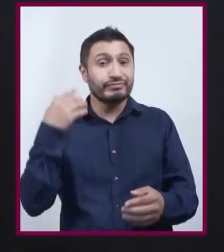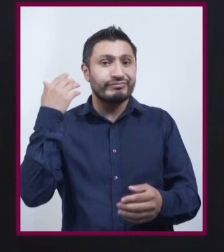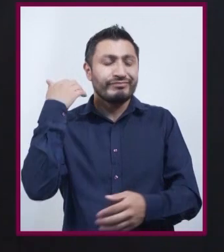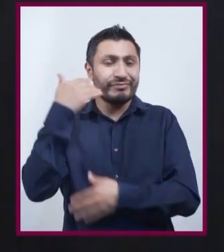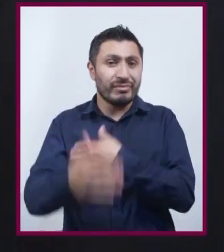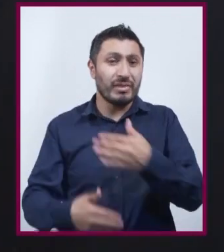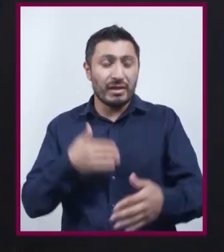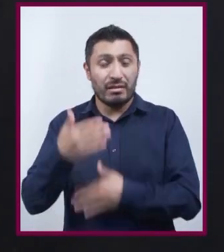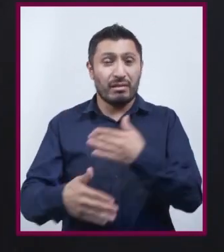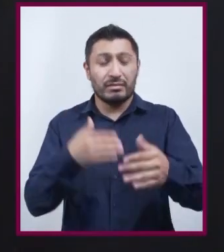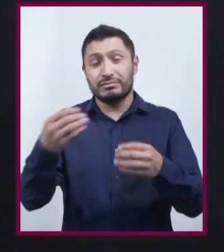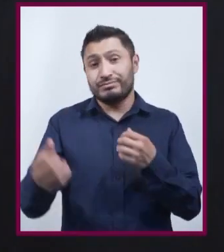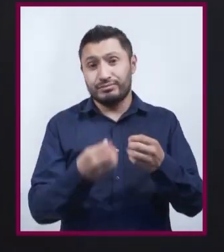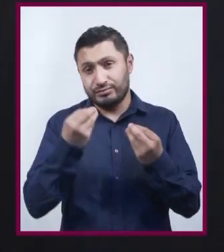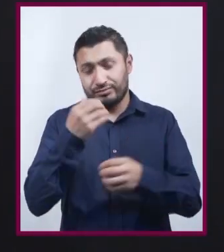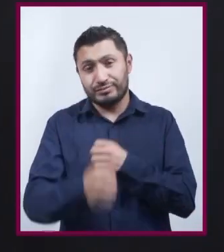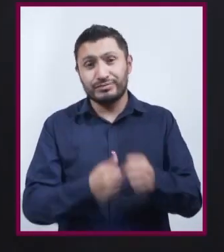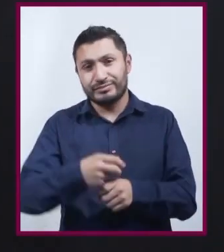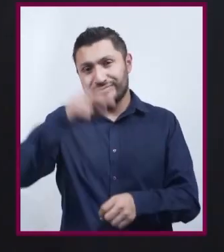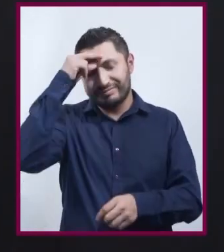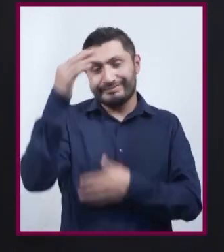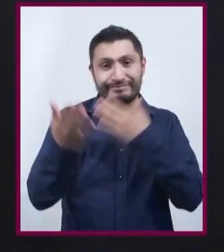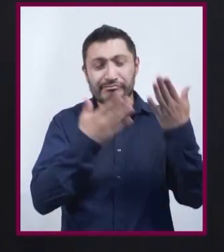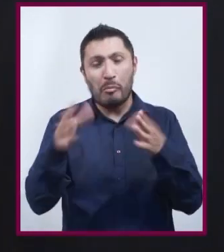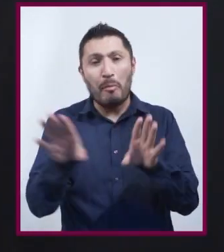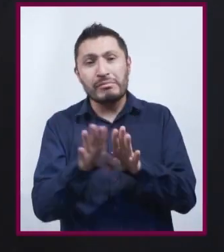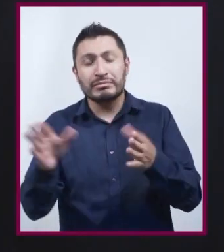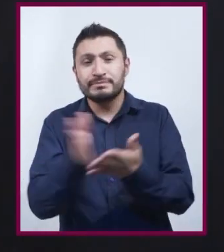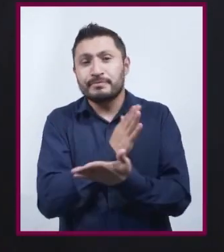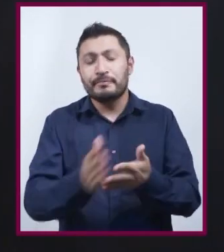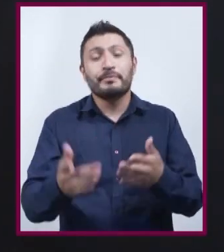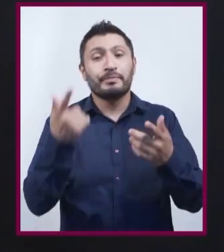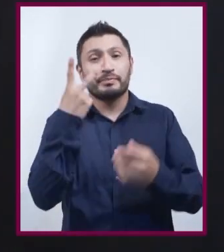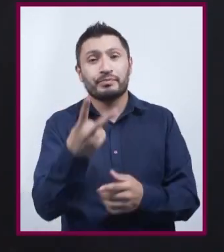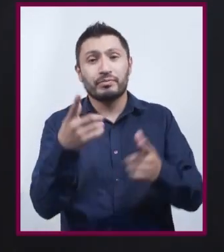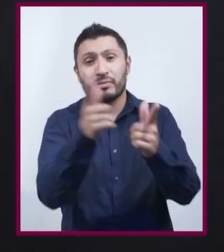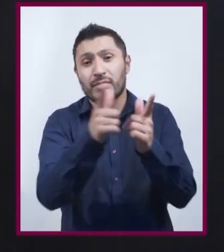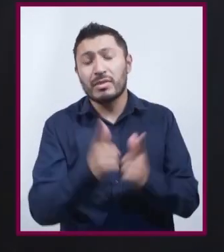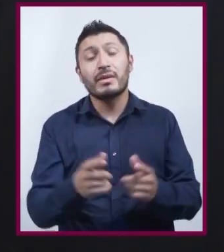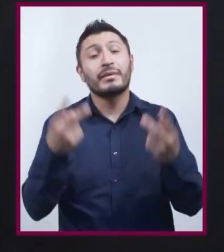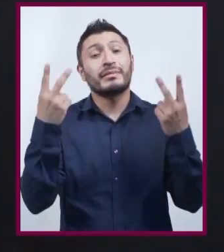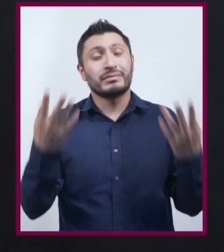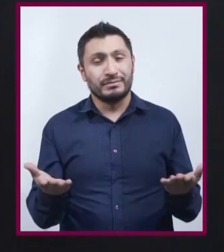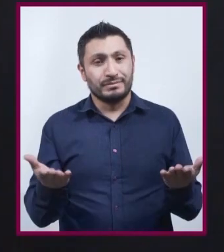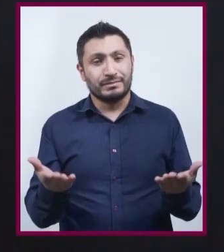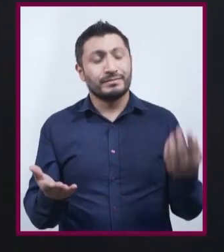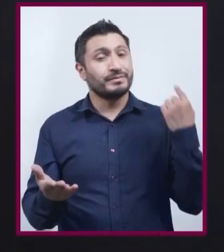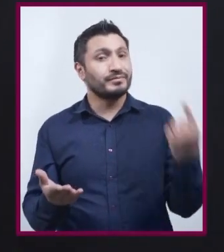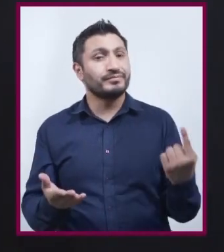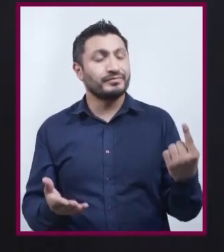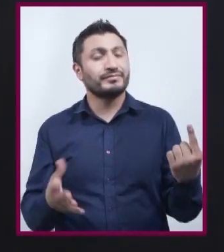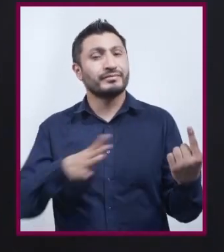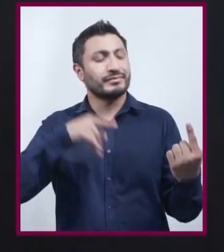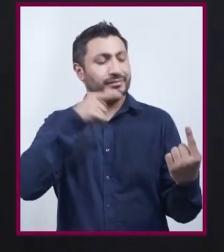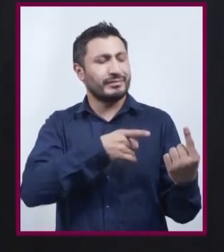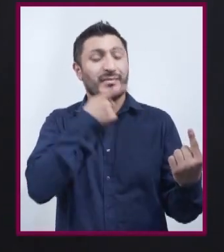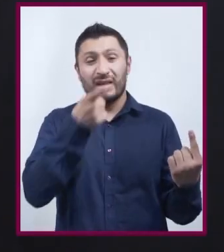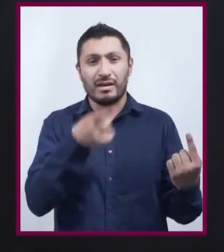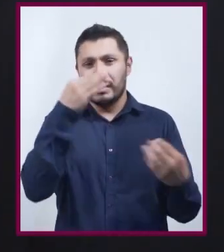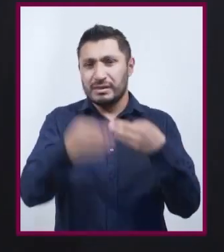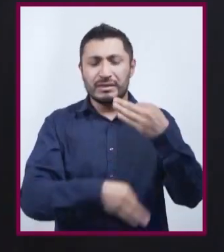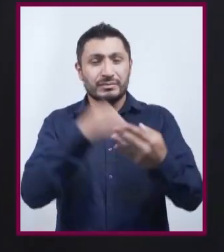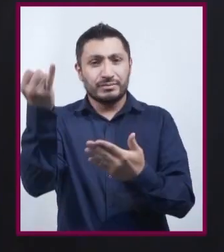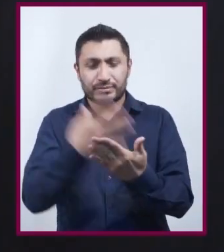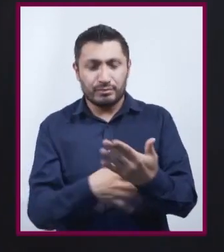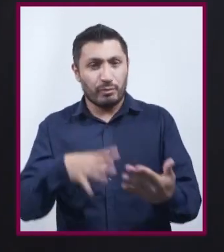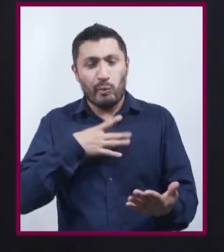debate que ha durado décadas, pues intelectuales y estudiosos se han dividido en 2 principales posturas. Uno de ellos sostiene